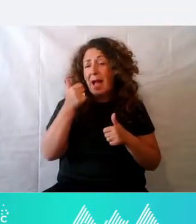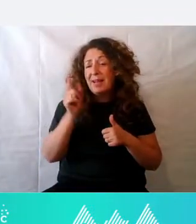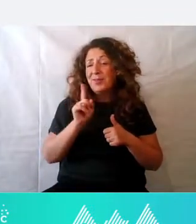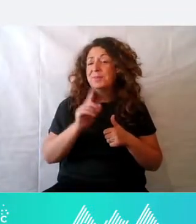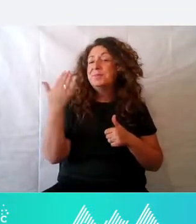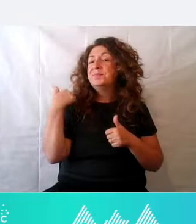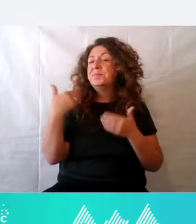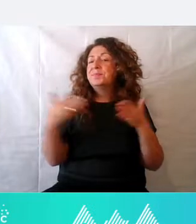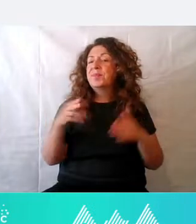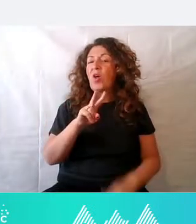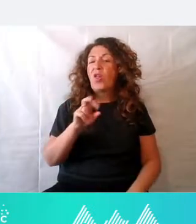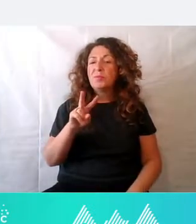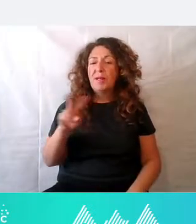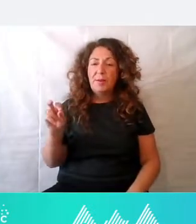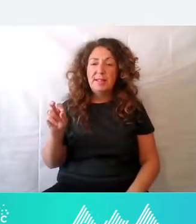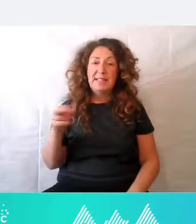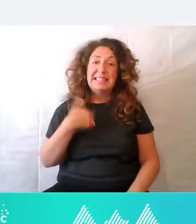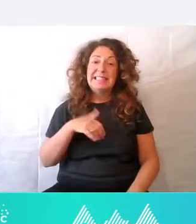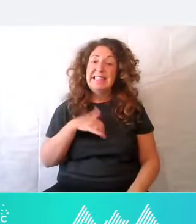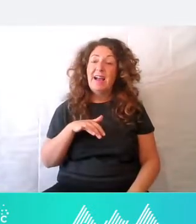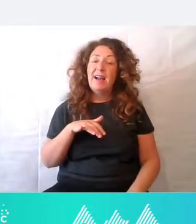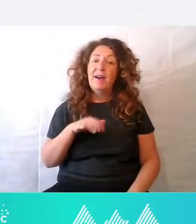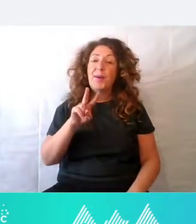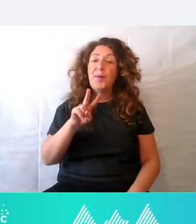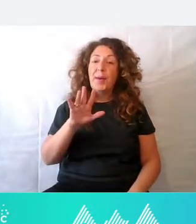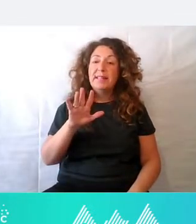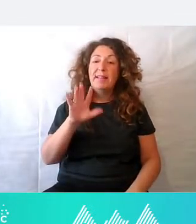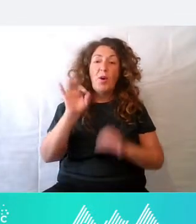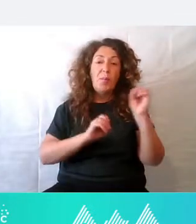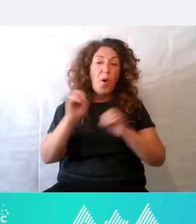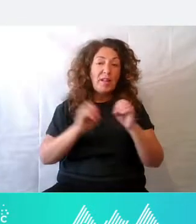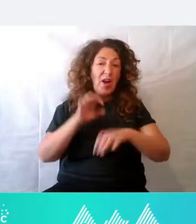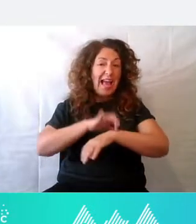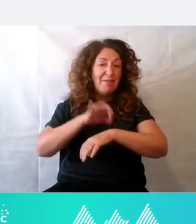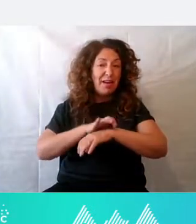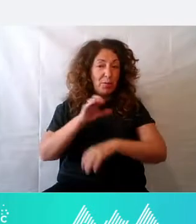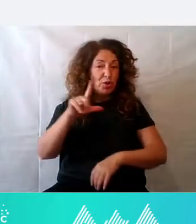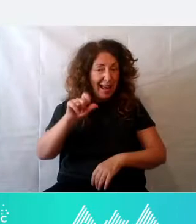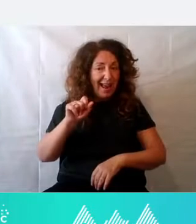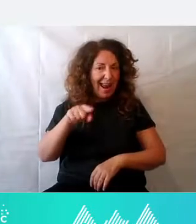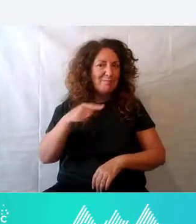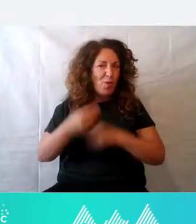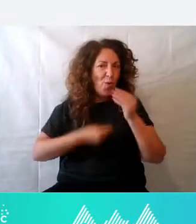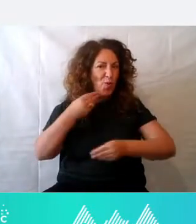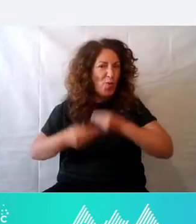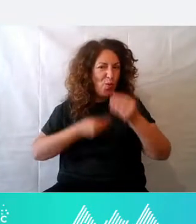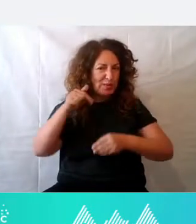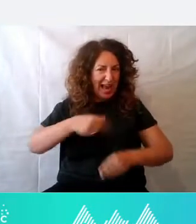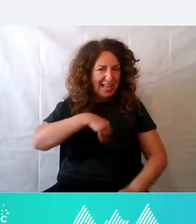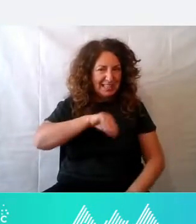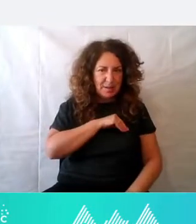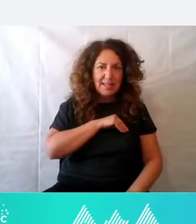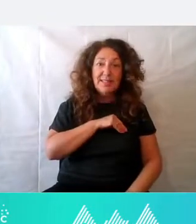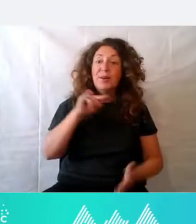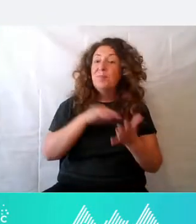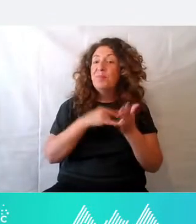tiene ya el 25 por ciento de los enfermos de la lo ha utilizado en españa y es un proyecto que nos hace sentir muy orgulloso porque